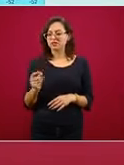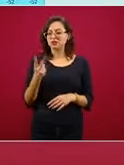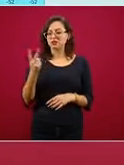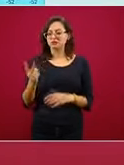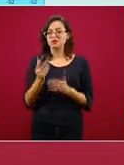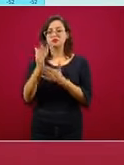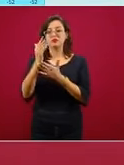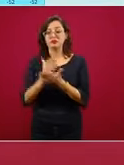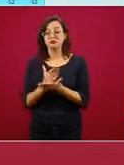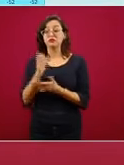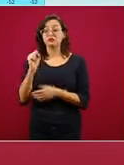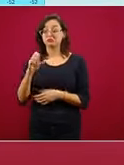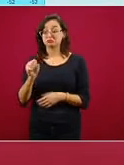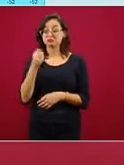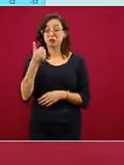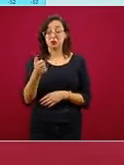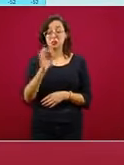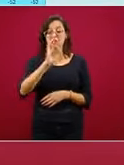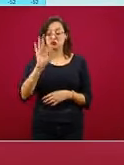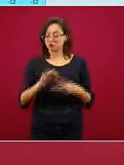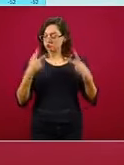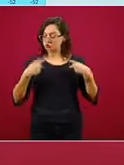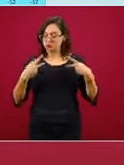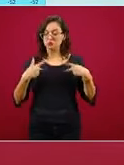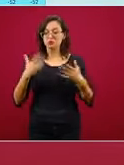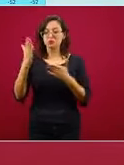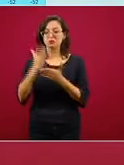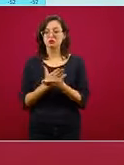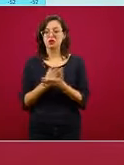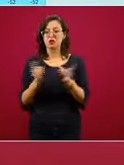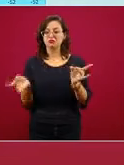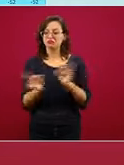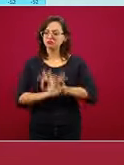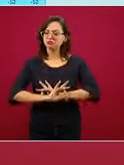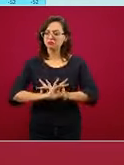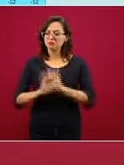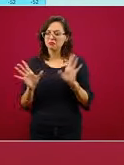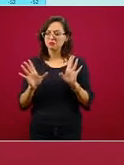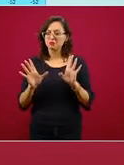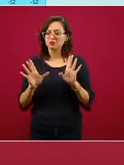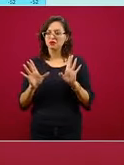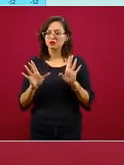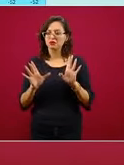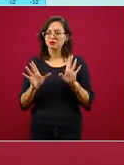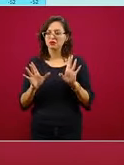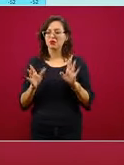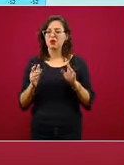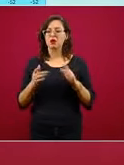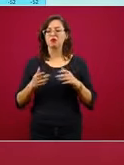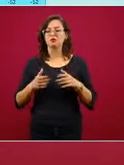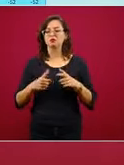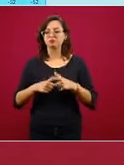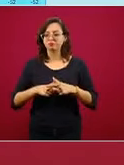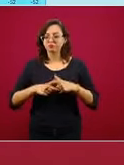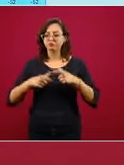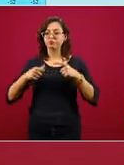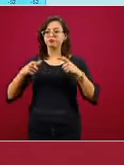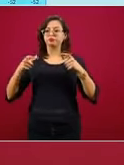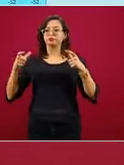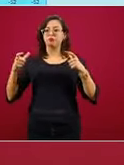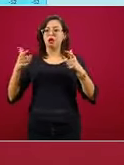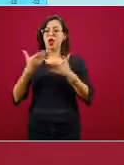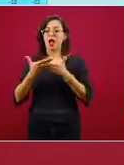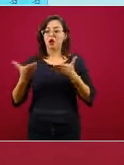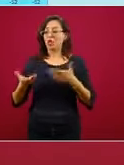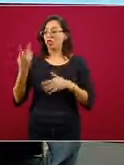alcanzó reducción de 66% y de repente empezó a variar, pero volvió a tomar control y hoy, en la semana